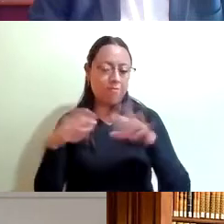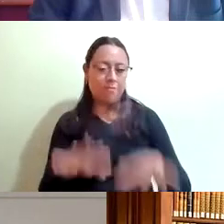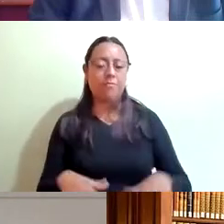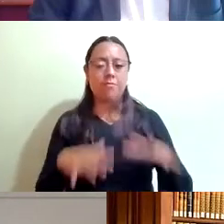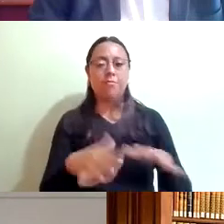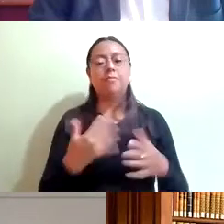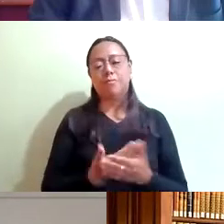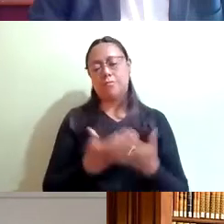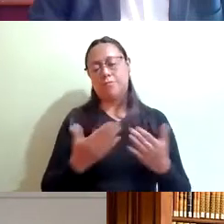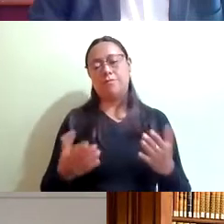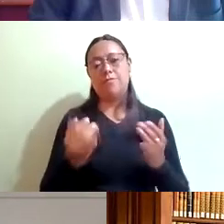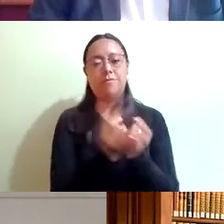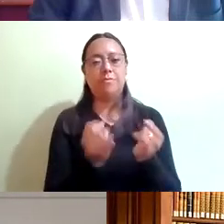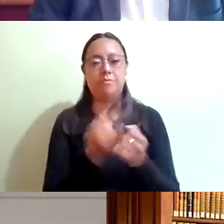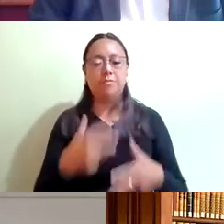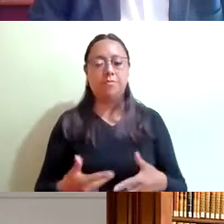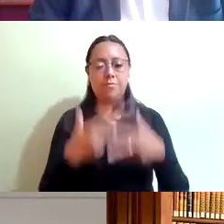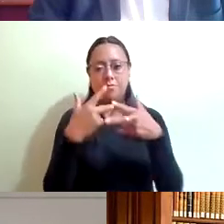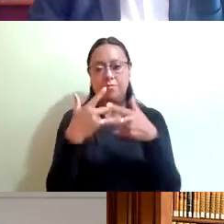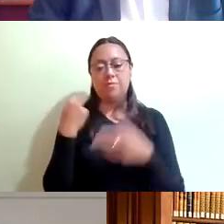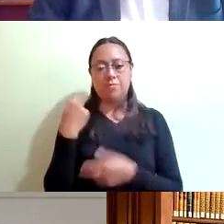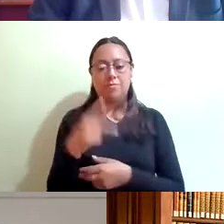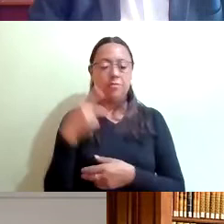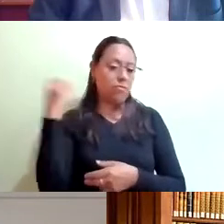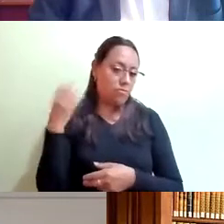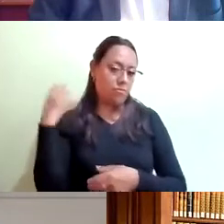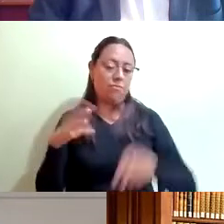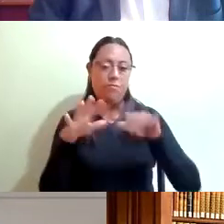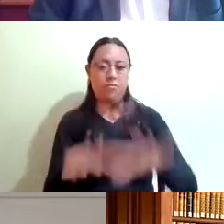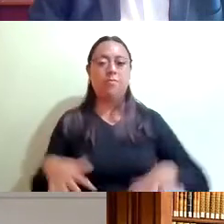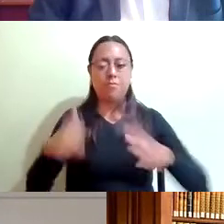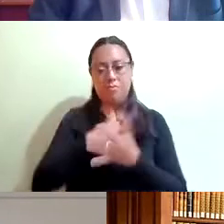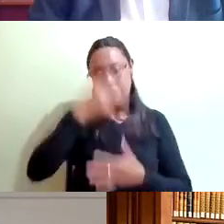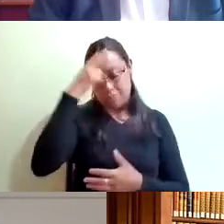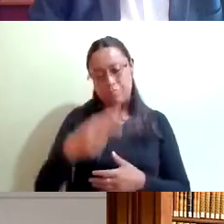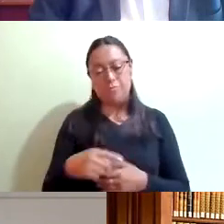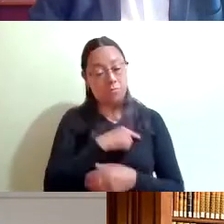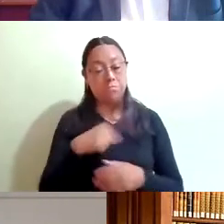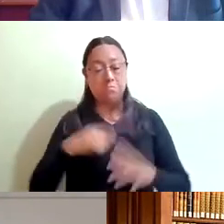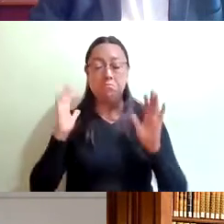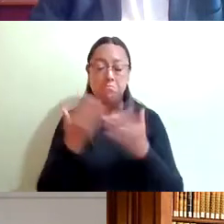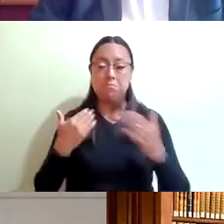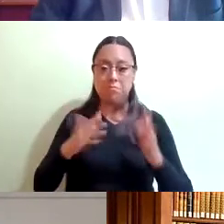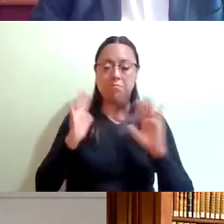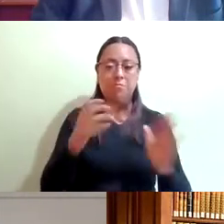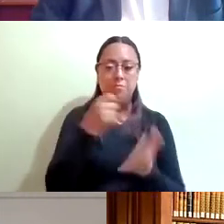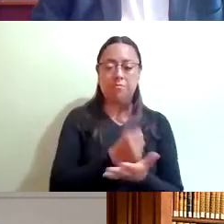la virtualidad del Congreso de la Ciudad de México, reglas que nosotros mismos aprobamos y que estuvimos todos de acuerdo.